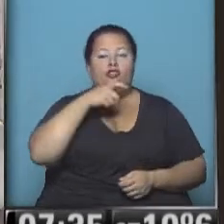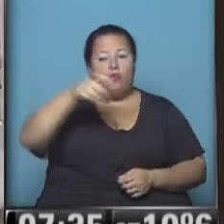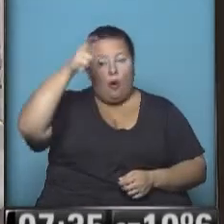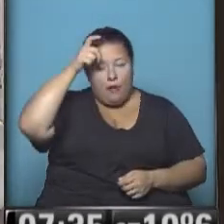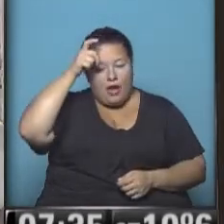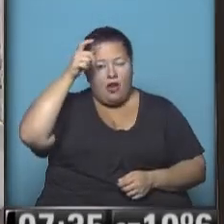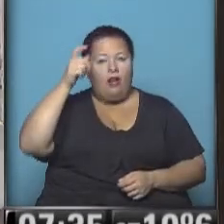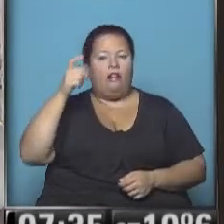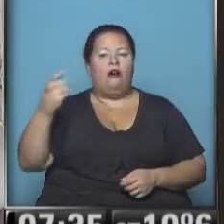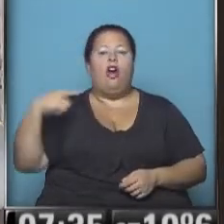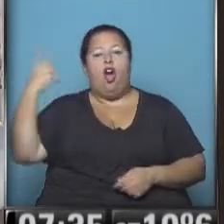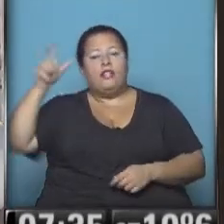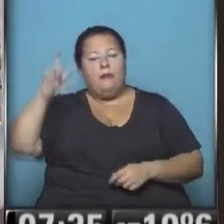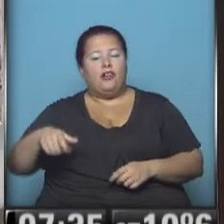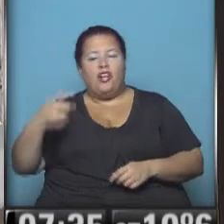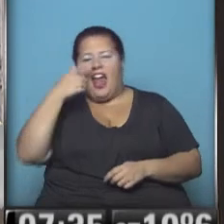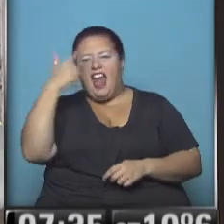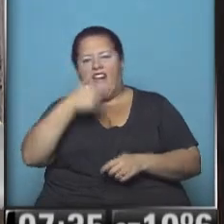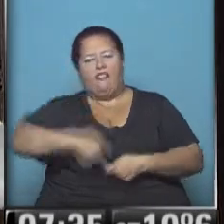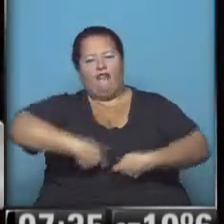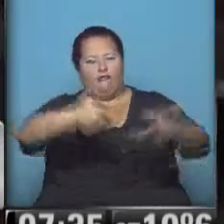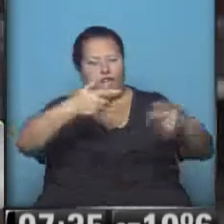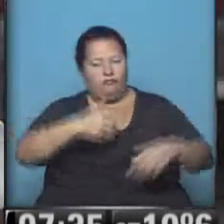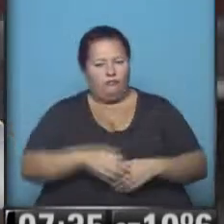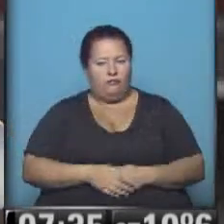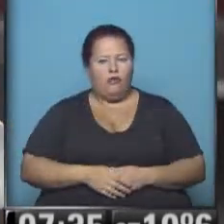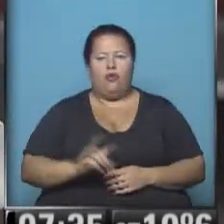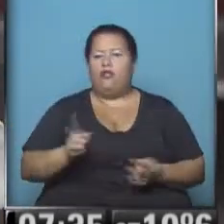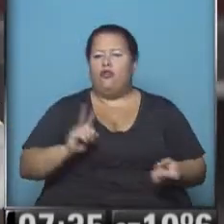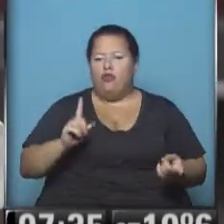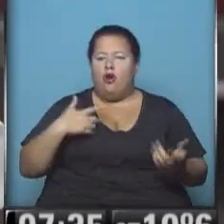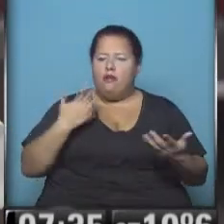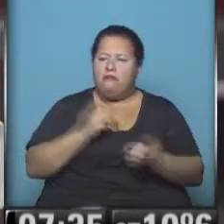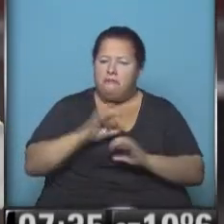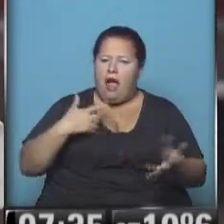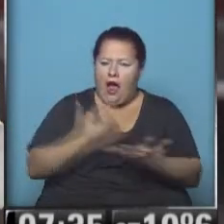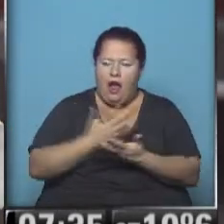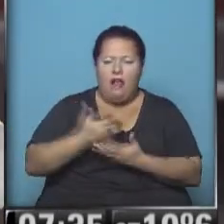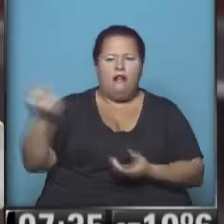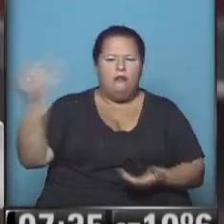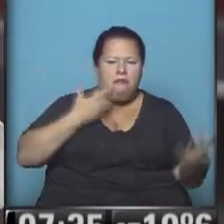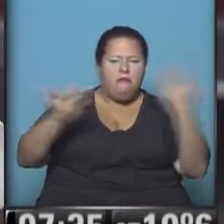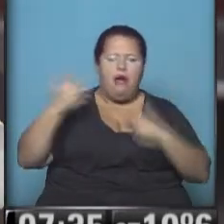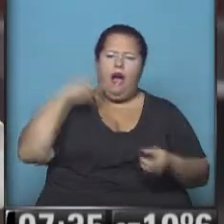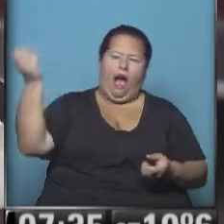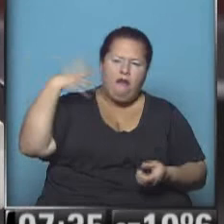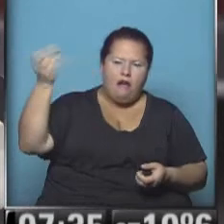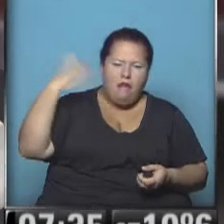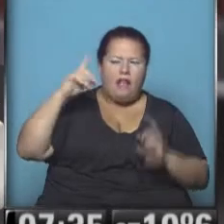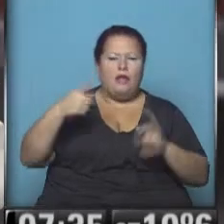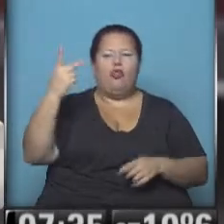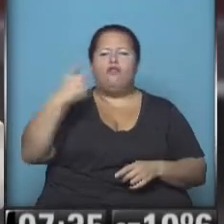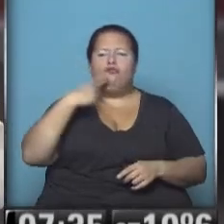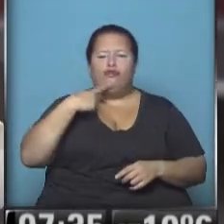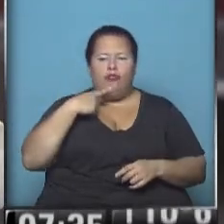fueron rociados con nafta no nos pasamos bien porque fuimos agredidos tanto normalmente y dos